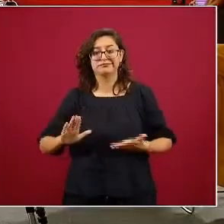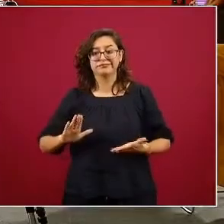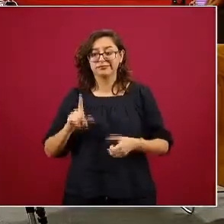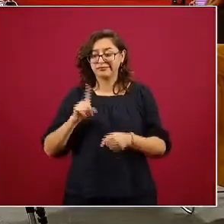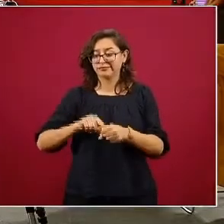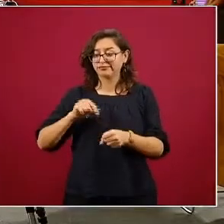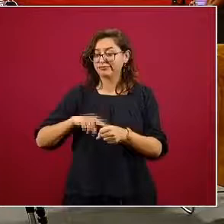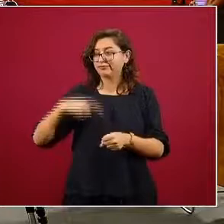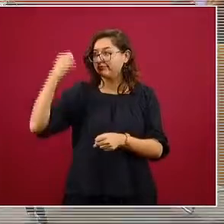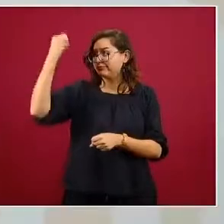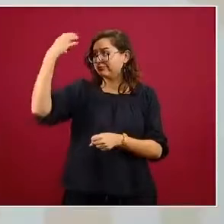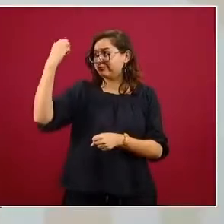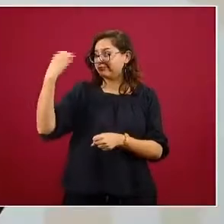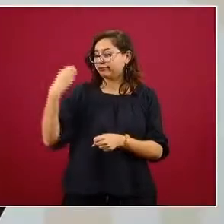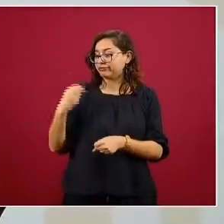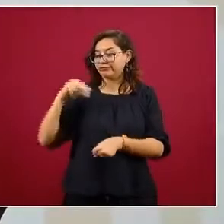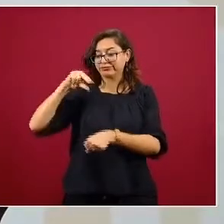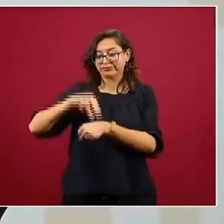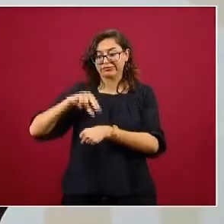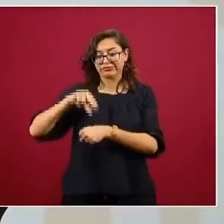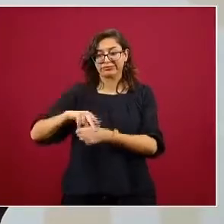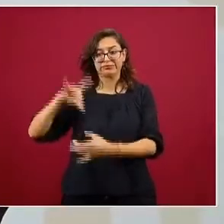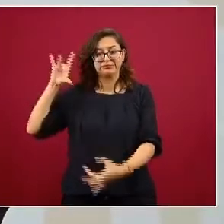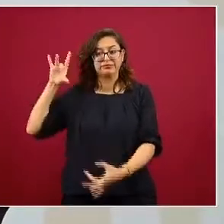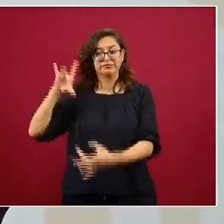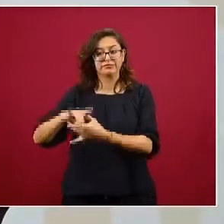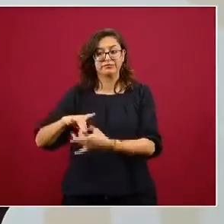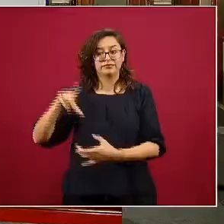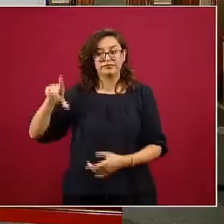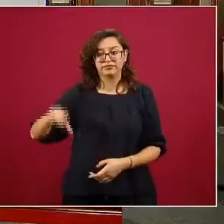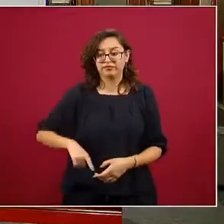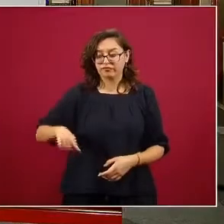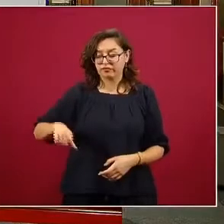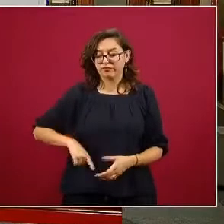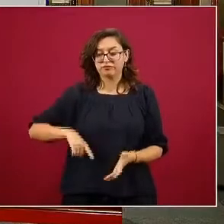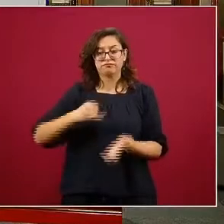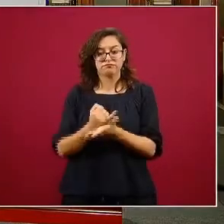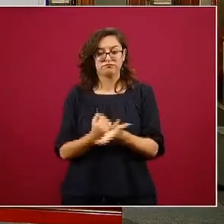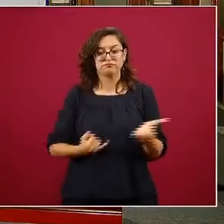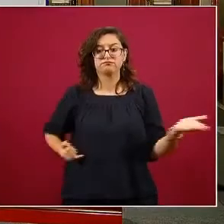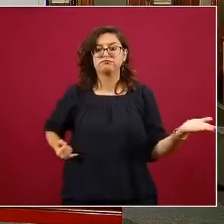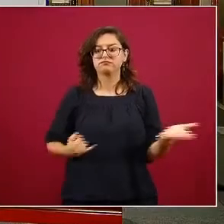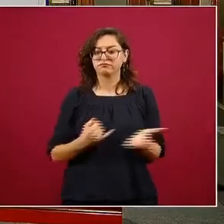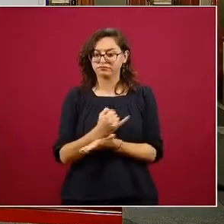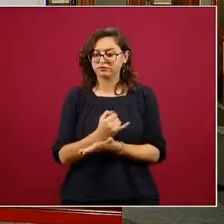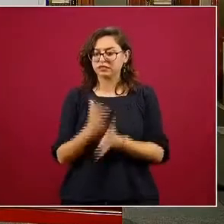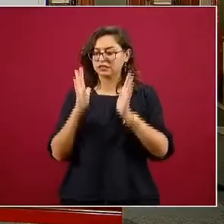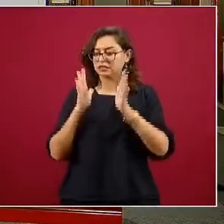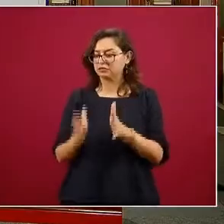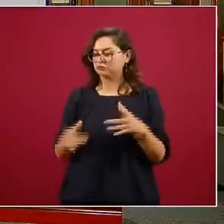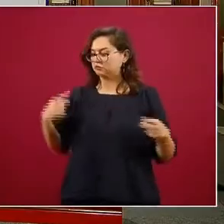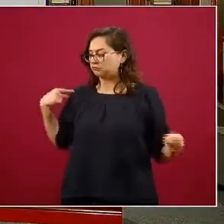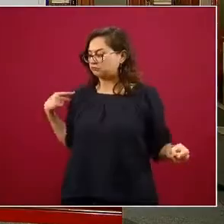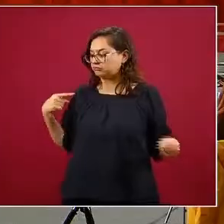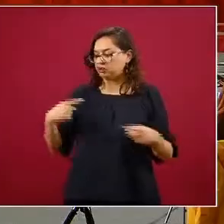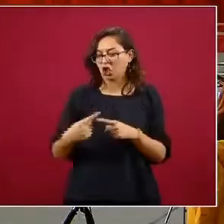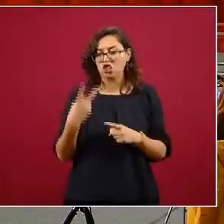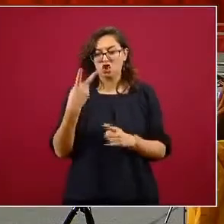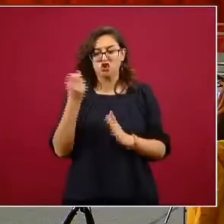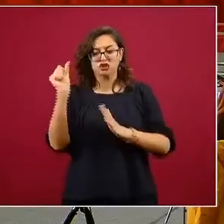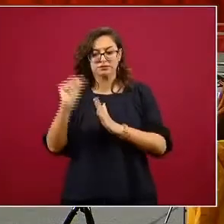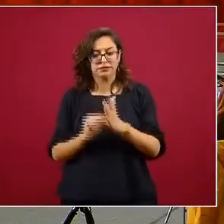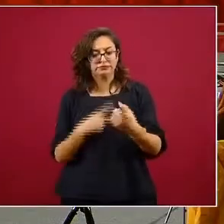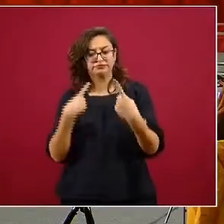técnico, es el instrumento técnico que dispuso el Gobierno de México, que ha sido conversado a lo largo de 2